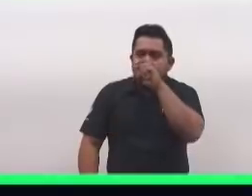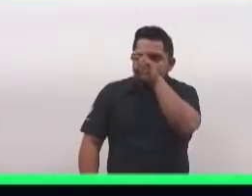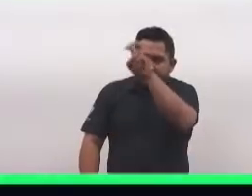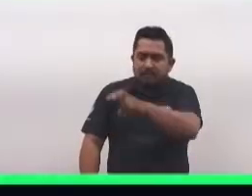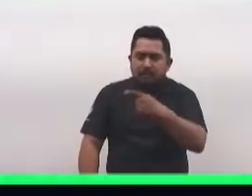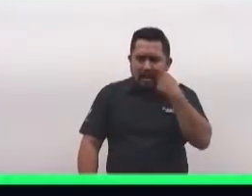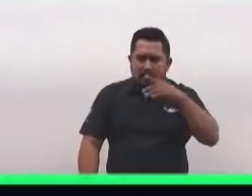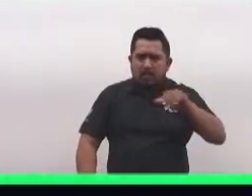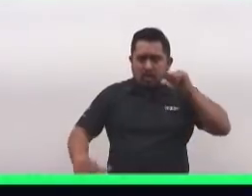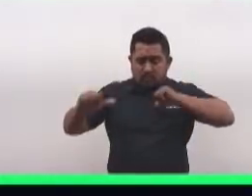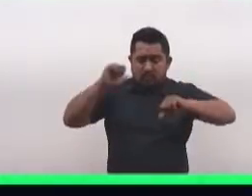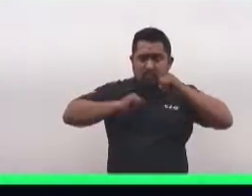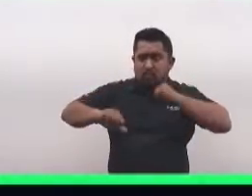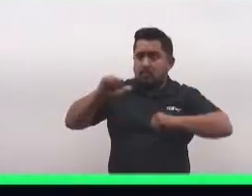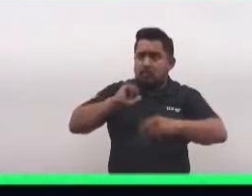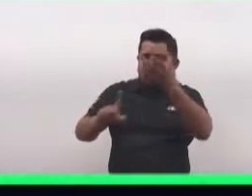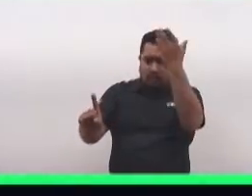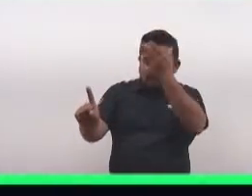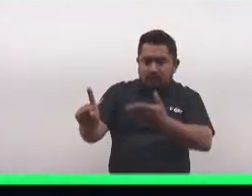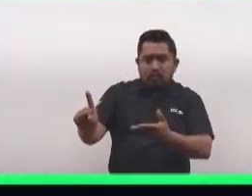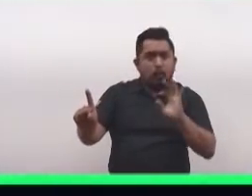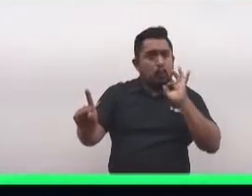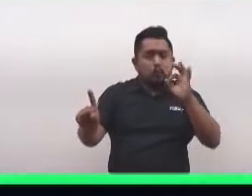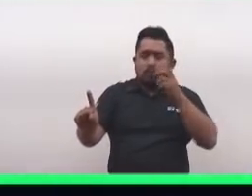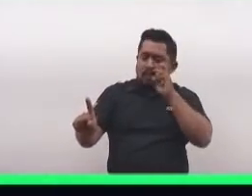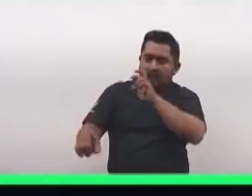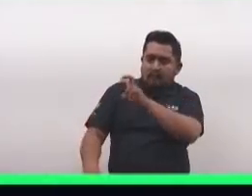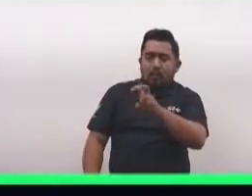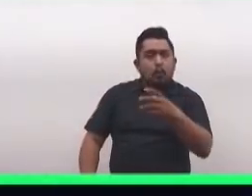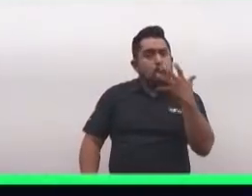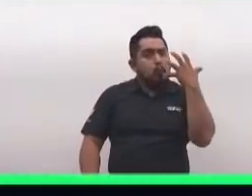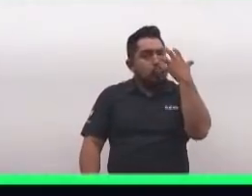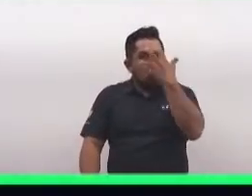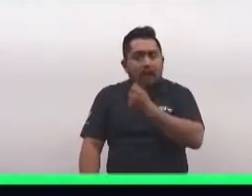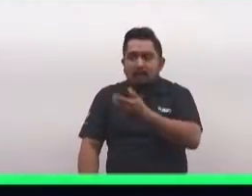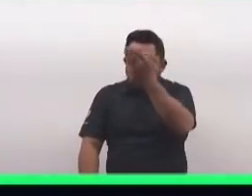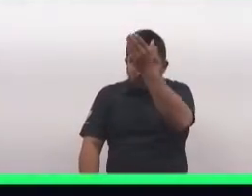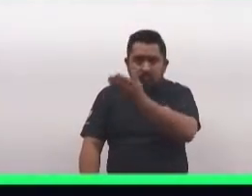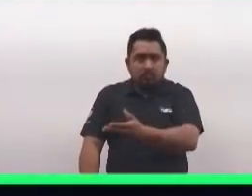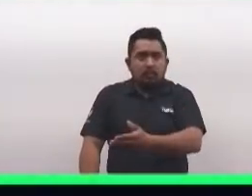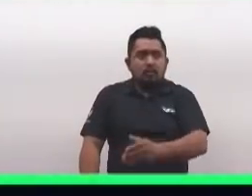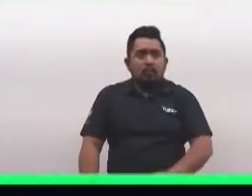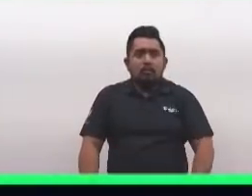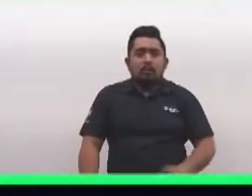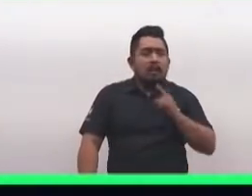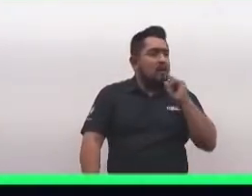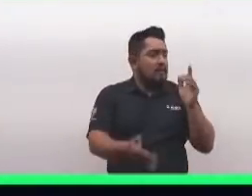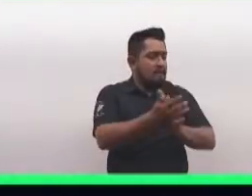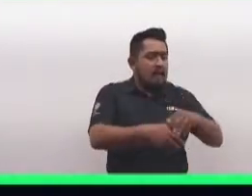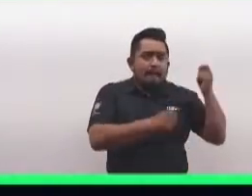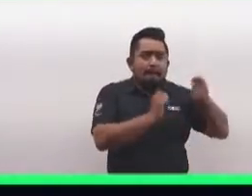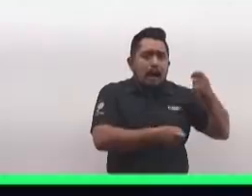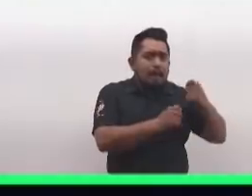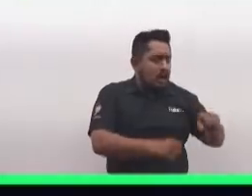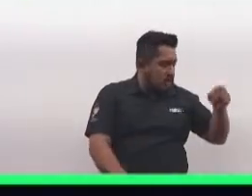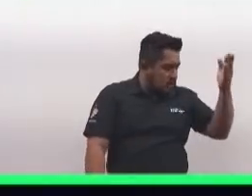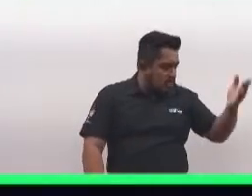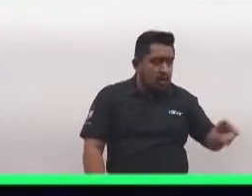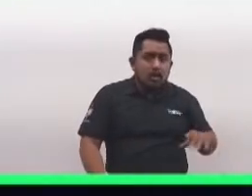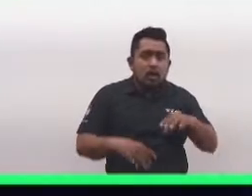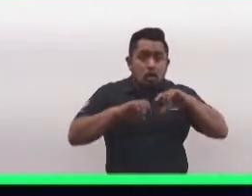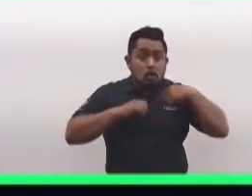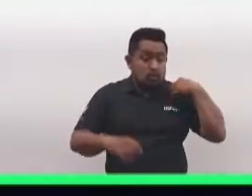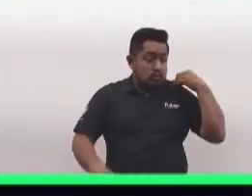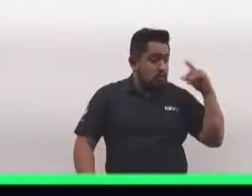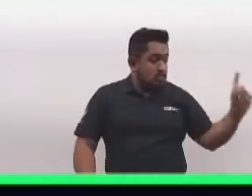boanerges de acá que son especialistas en los dramas y en las cosas hacen cosas mal un talento increíble ve a los hermanos de la banda los hermanos de l'ain que nos acompañan durante